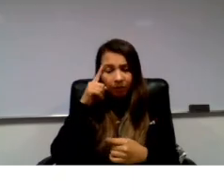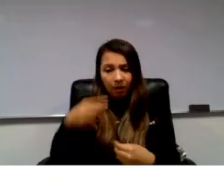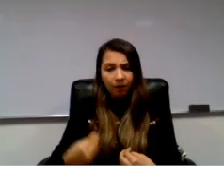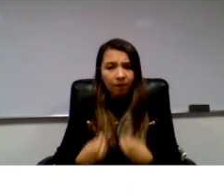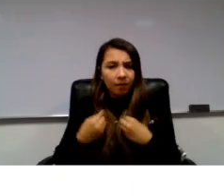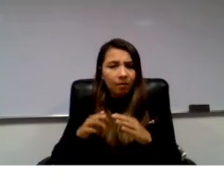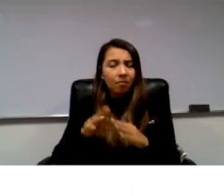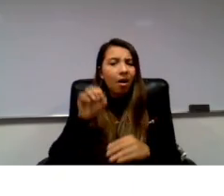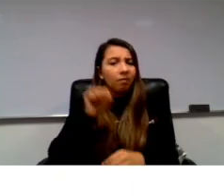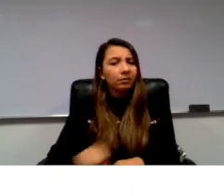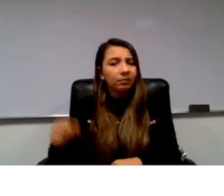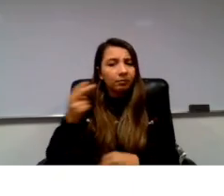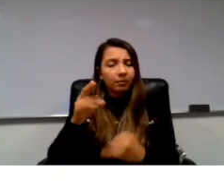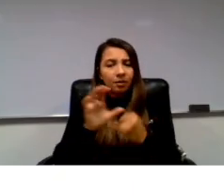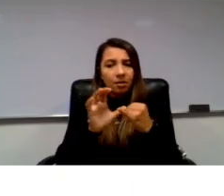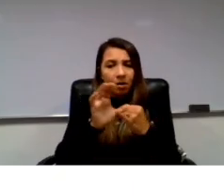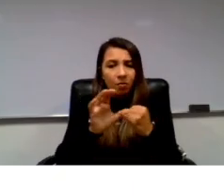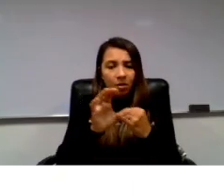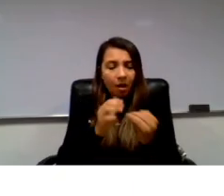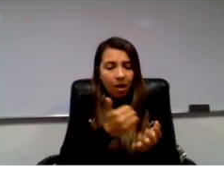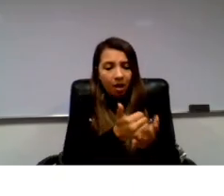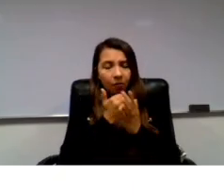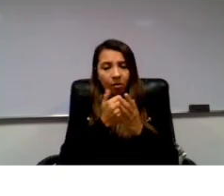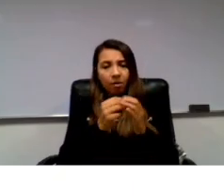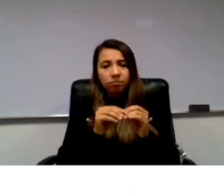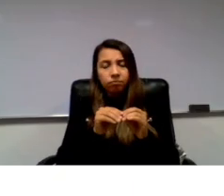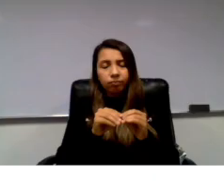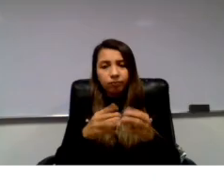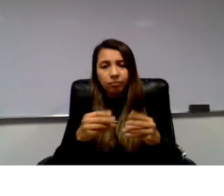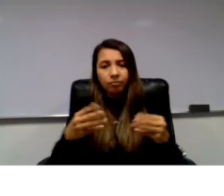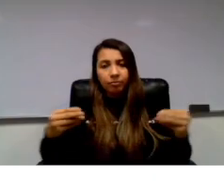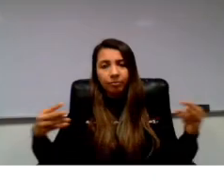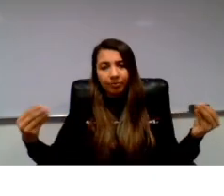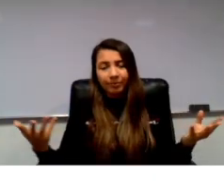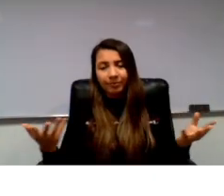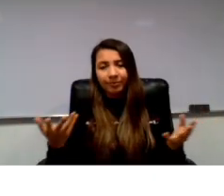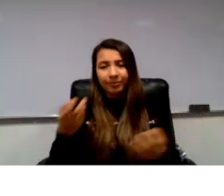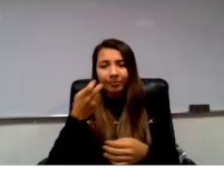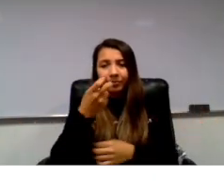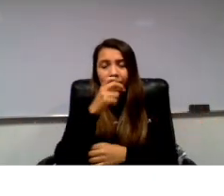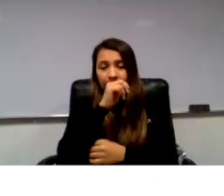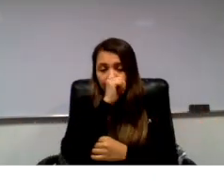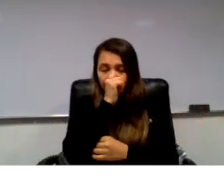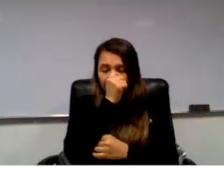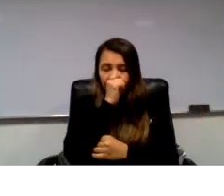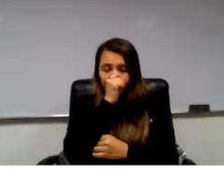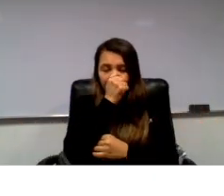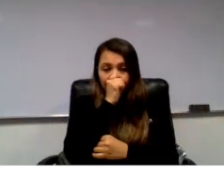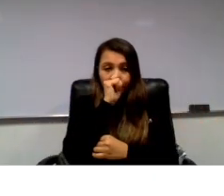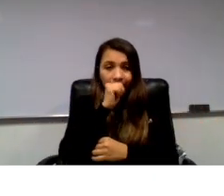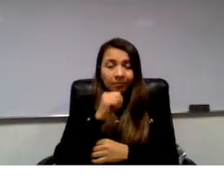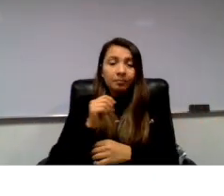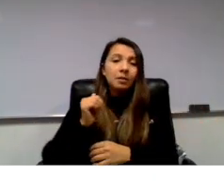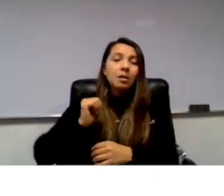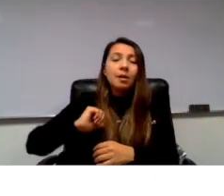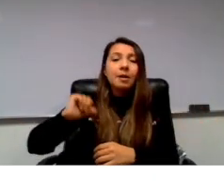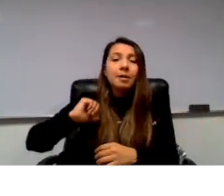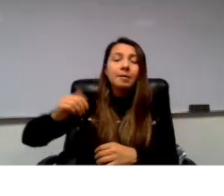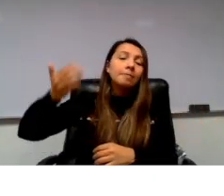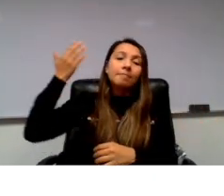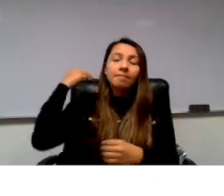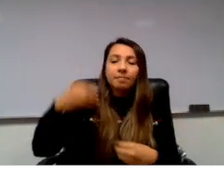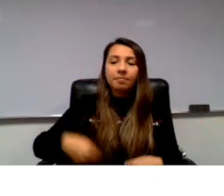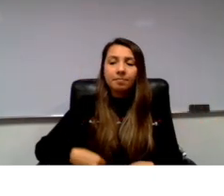Entonces, las necesitan para replicarse. Entonces, pues aquello muy primitivo que surgió en la